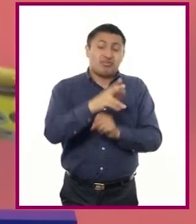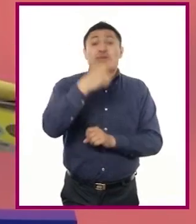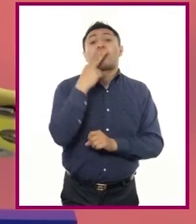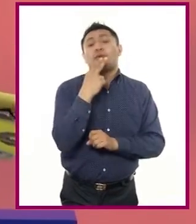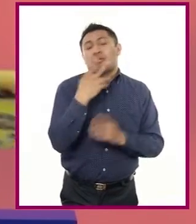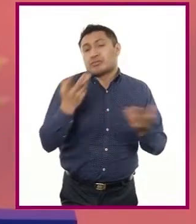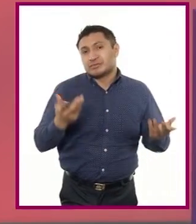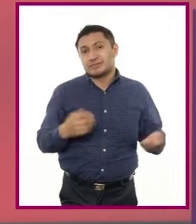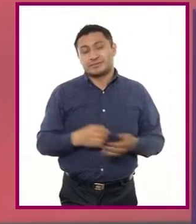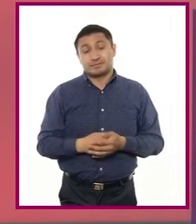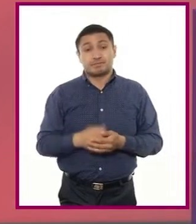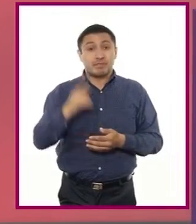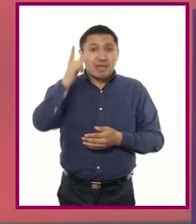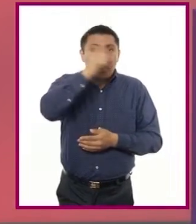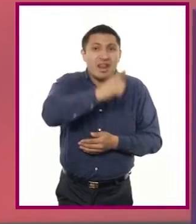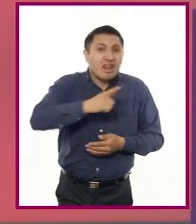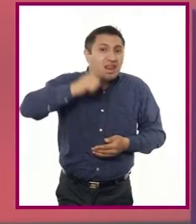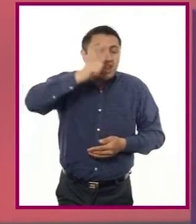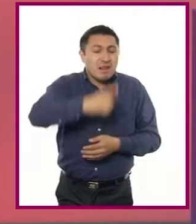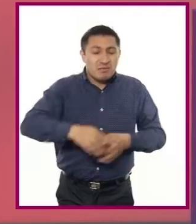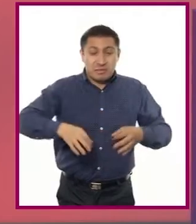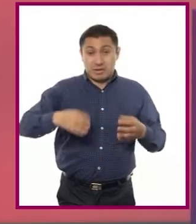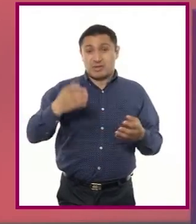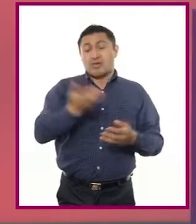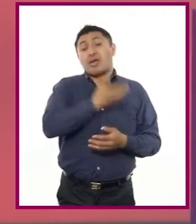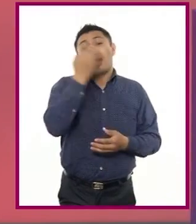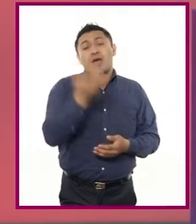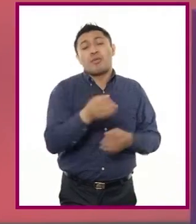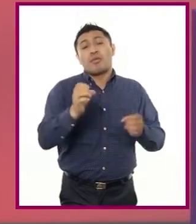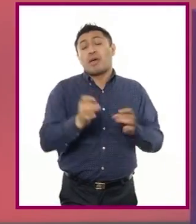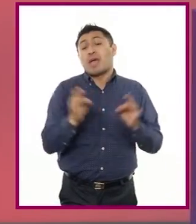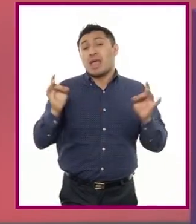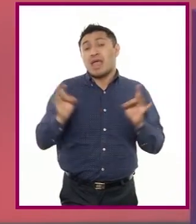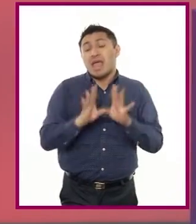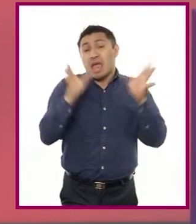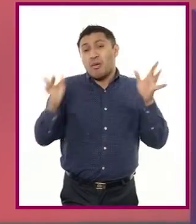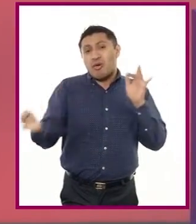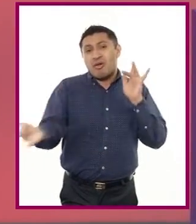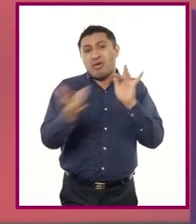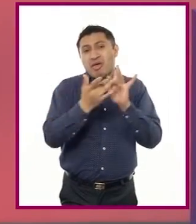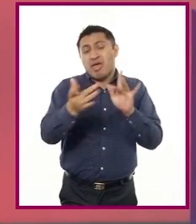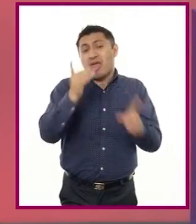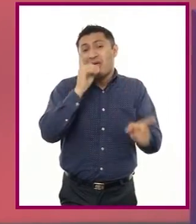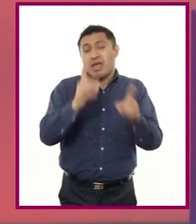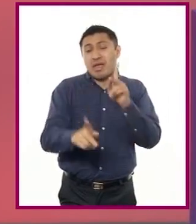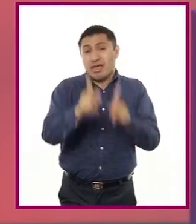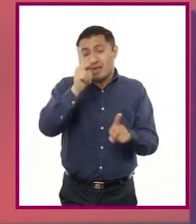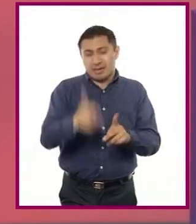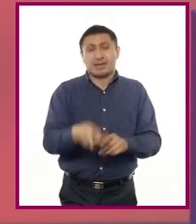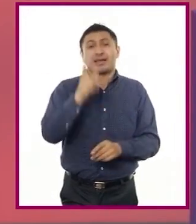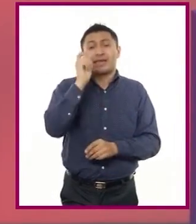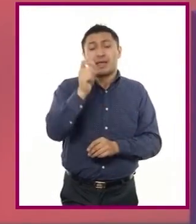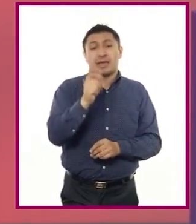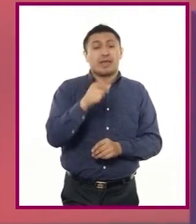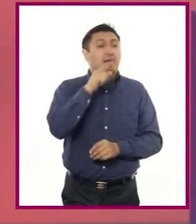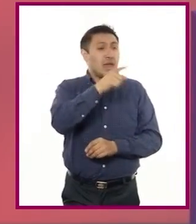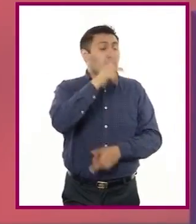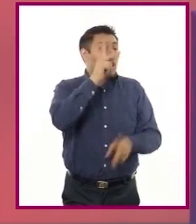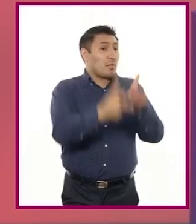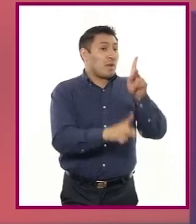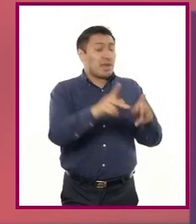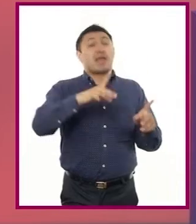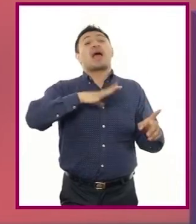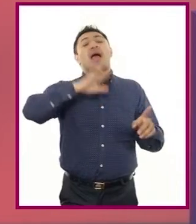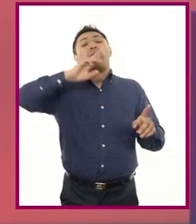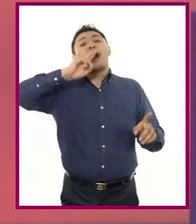darle. La lengua coloquial es espontánea, es interacción, es decir, la acción verbal de uno obtiene la respuesta